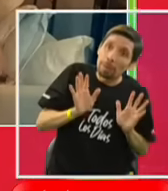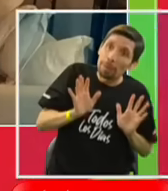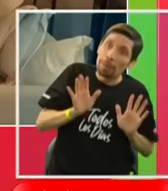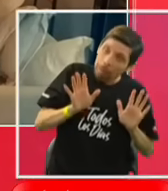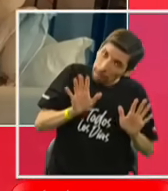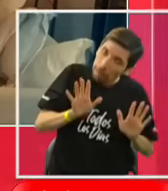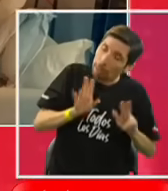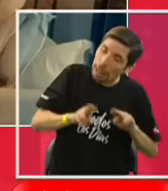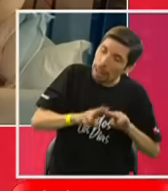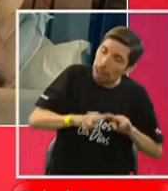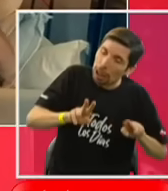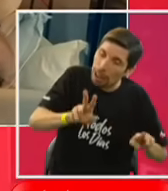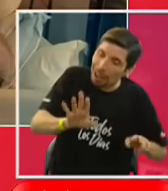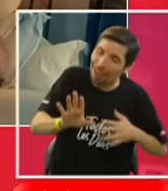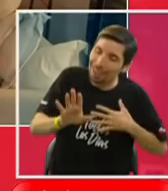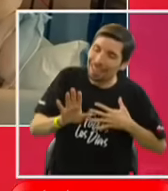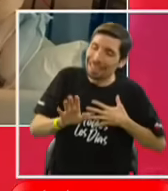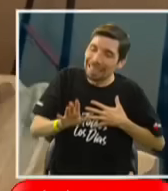Espera un minuto.